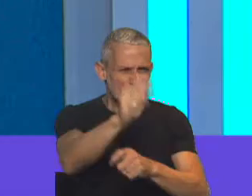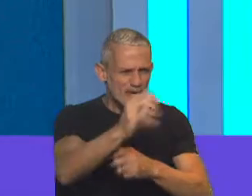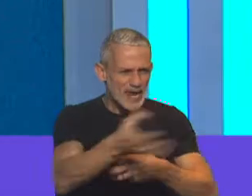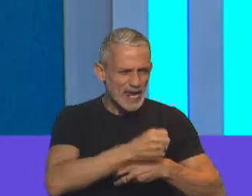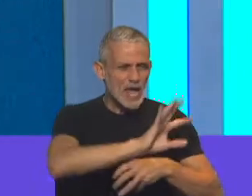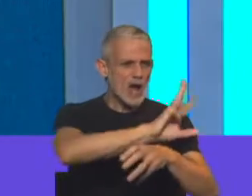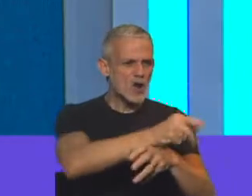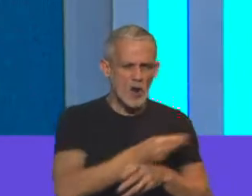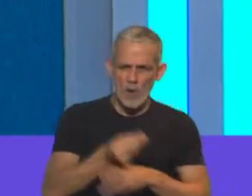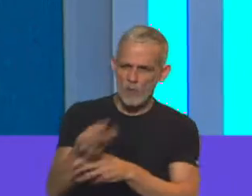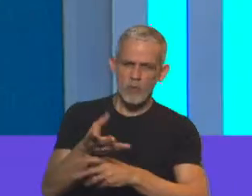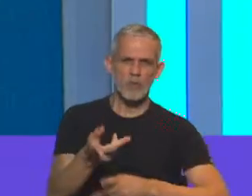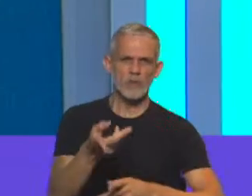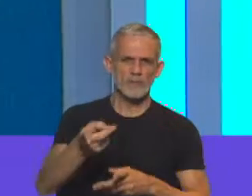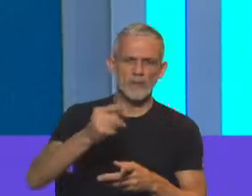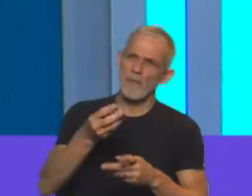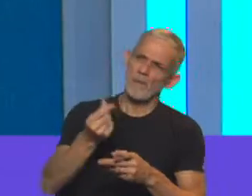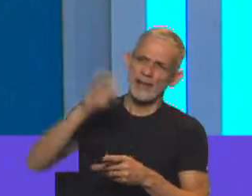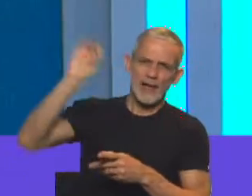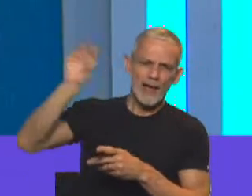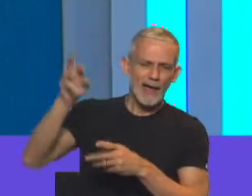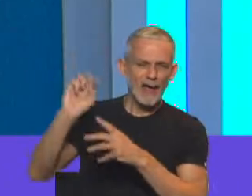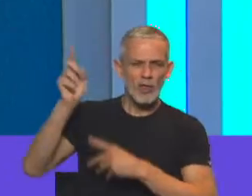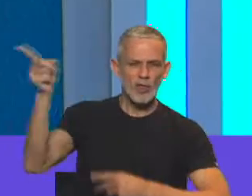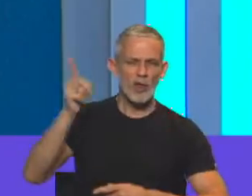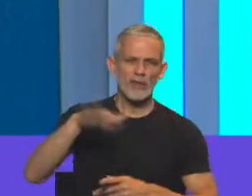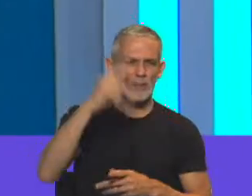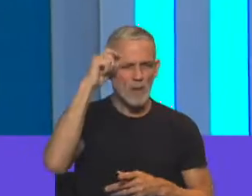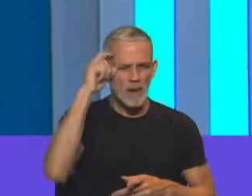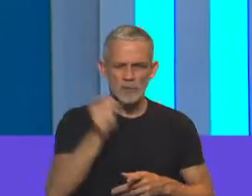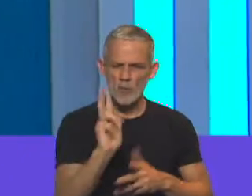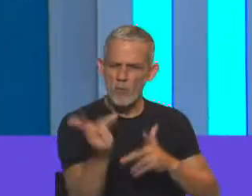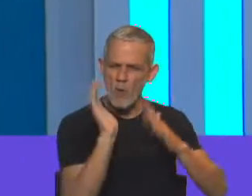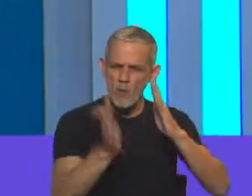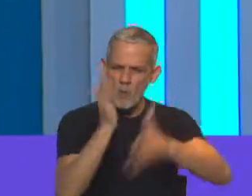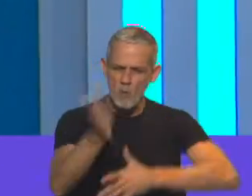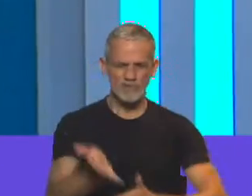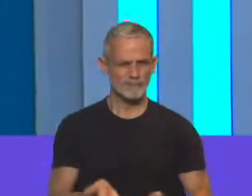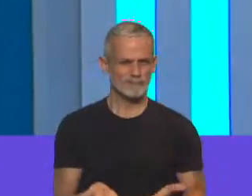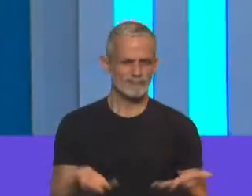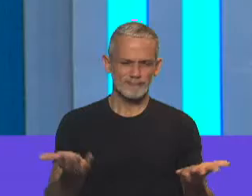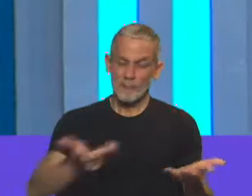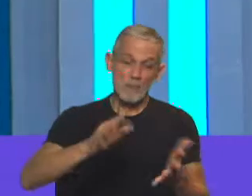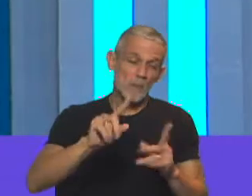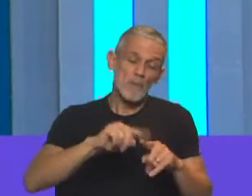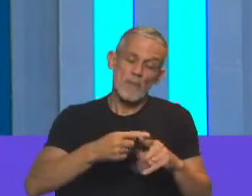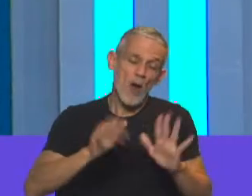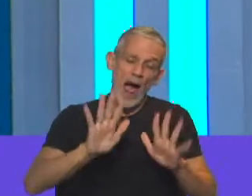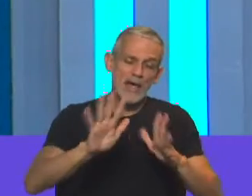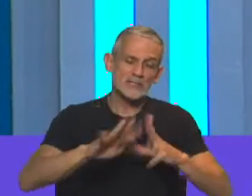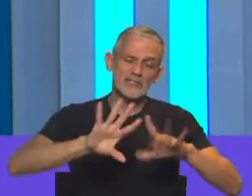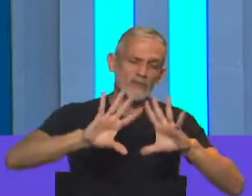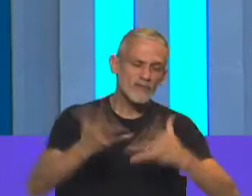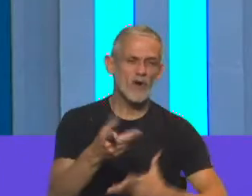y te lo pone el pandora papers y después te mata al mapuche porque en estas políticas universales